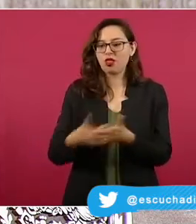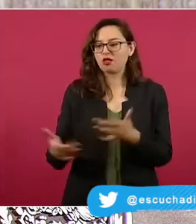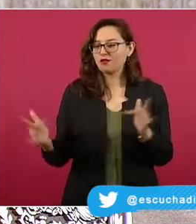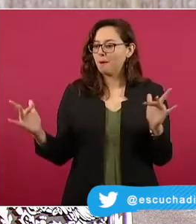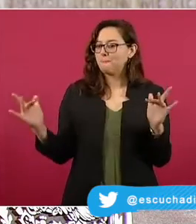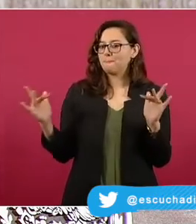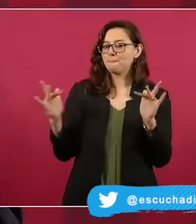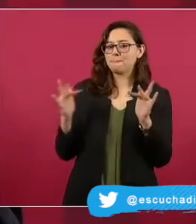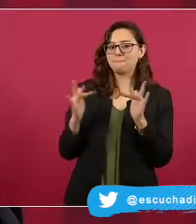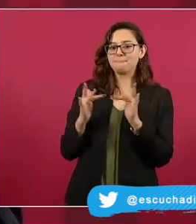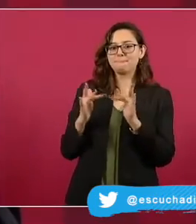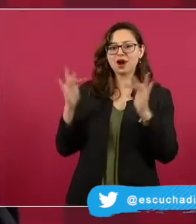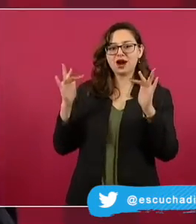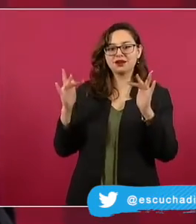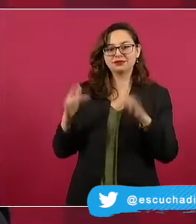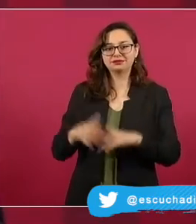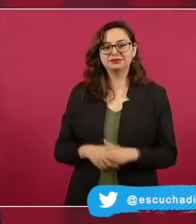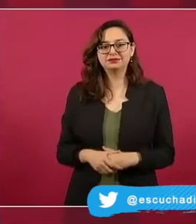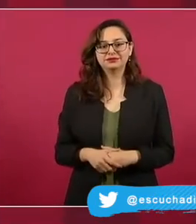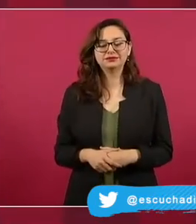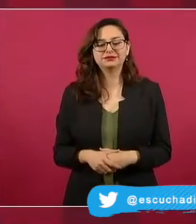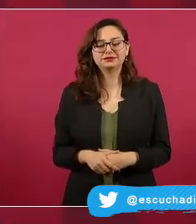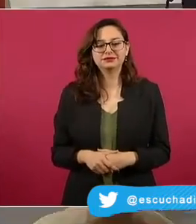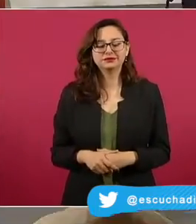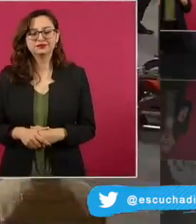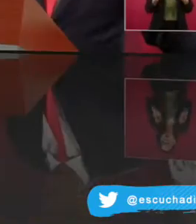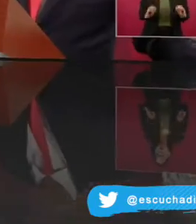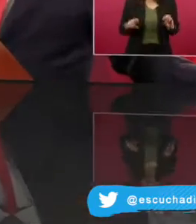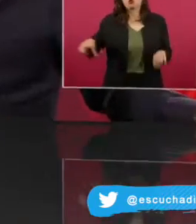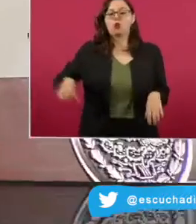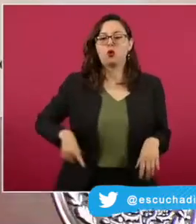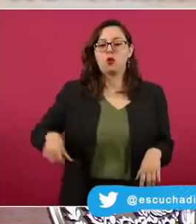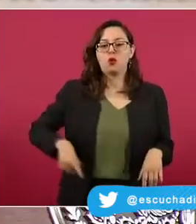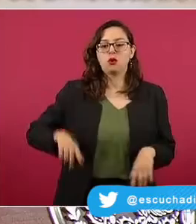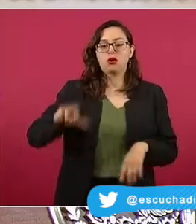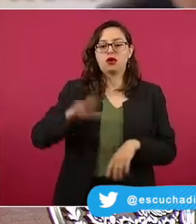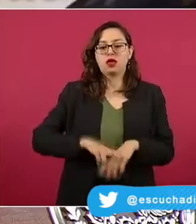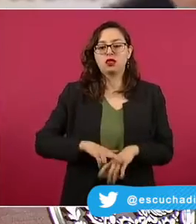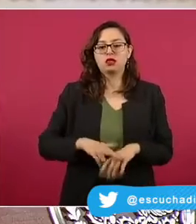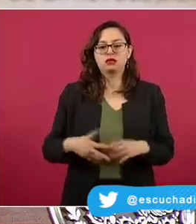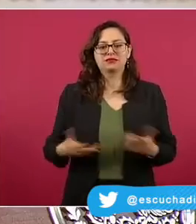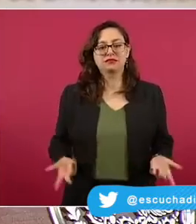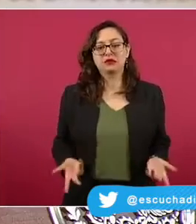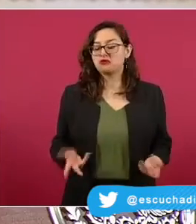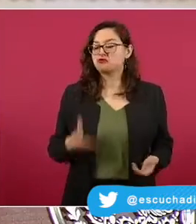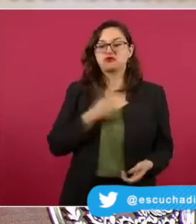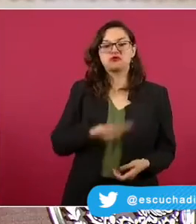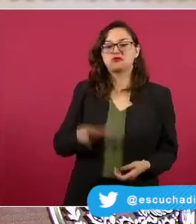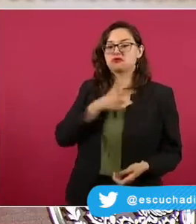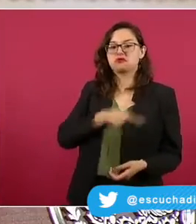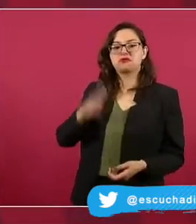la Fiscalía de Campeche la que lleva este Entonces, caso. Vamos primero con. Pero lo que hay que pensar